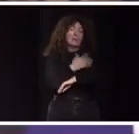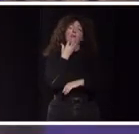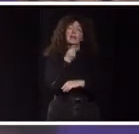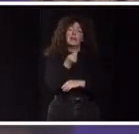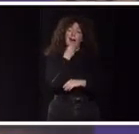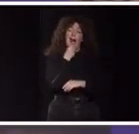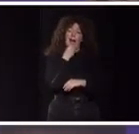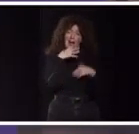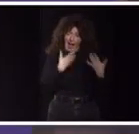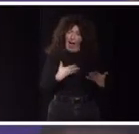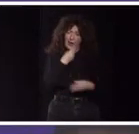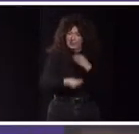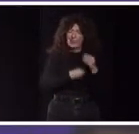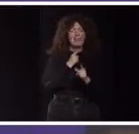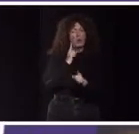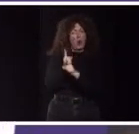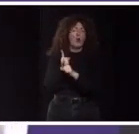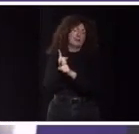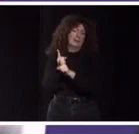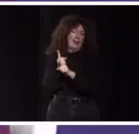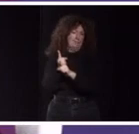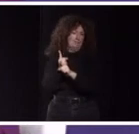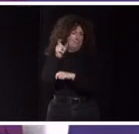cometiendo contra el pueblo palestino.